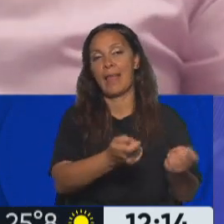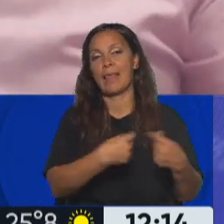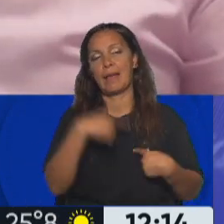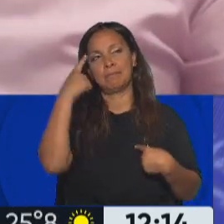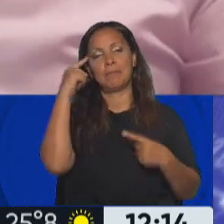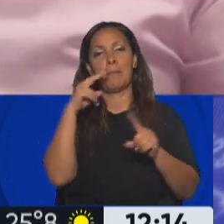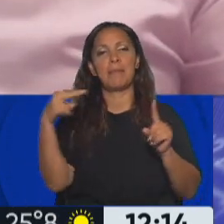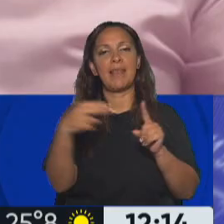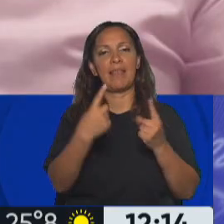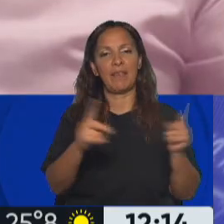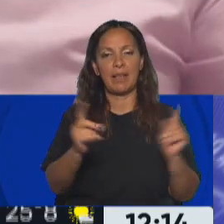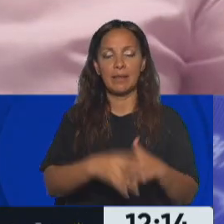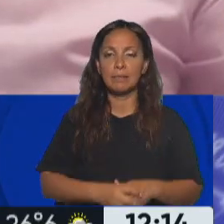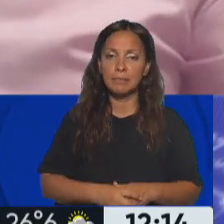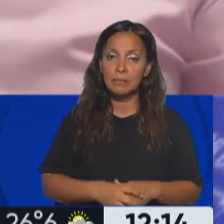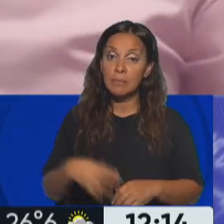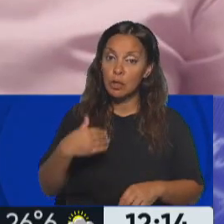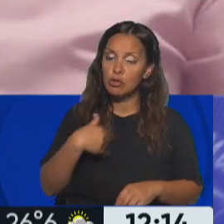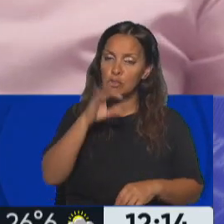tengo duda que más allá